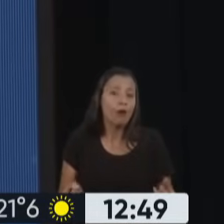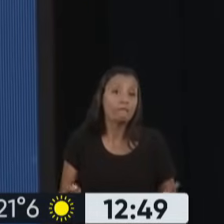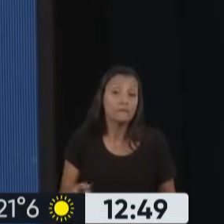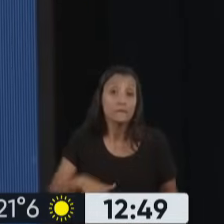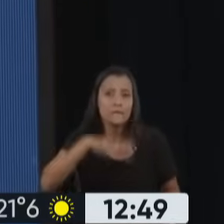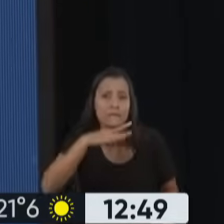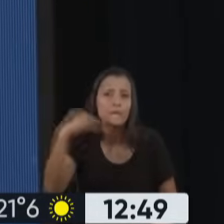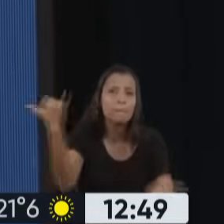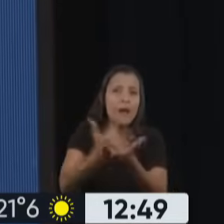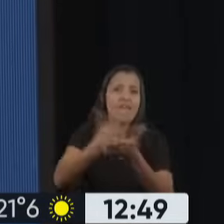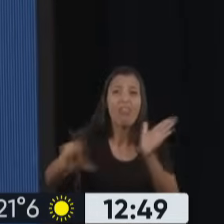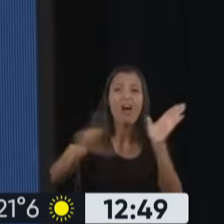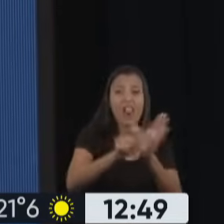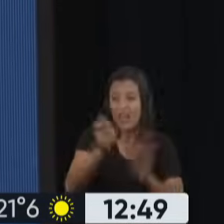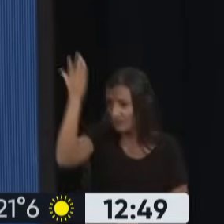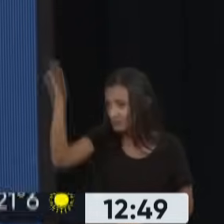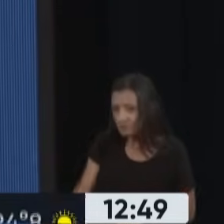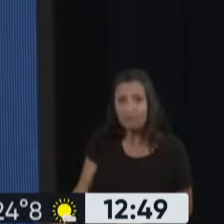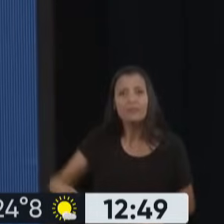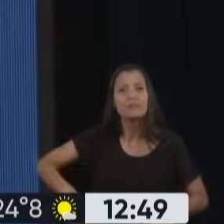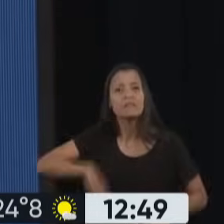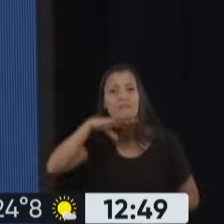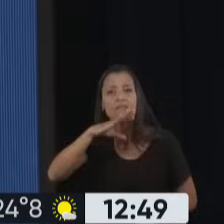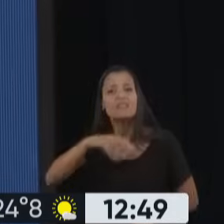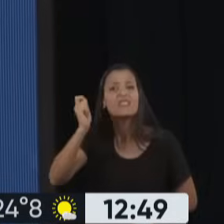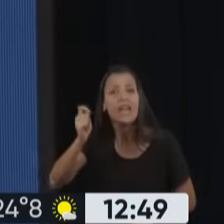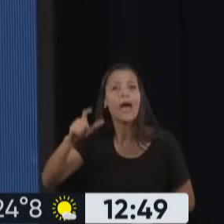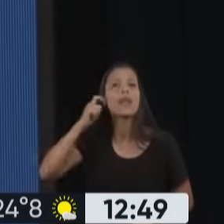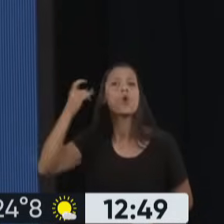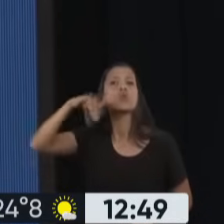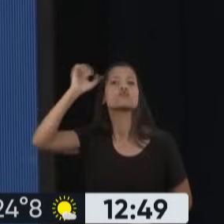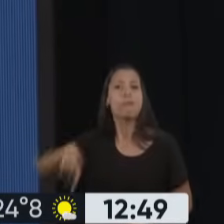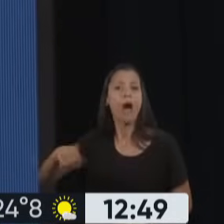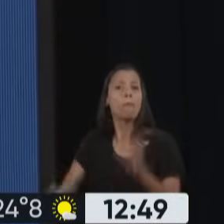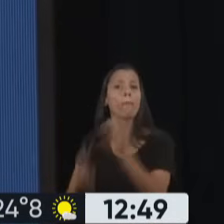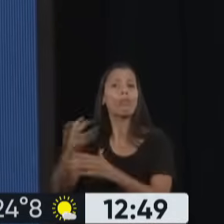que sacó el imbécil, incapaz, infradotado de Guzmán,